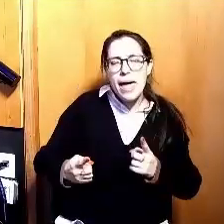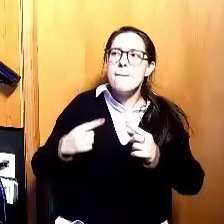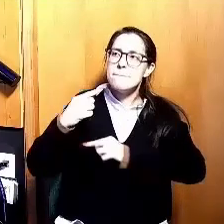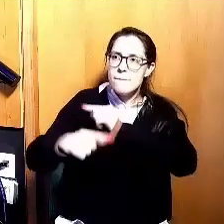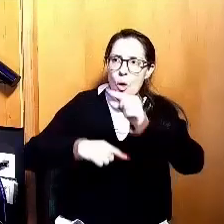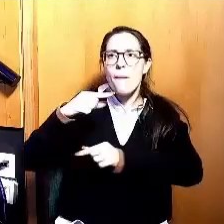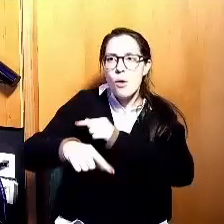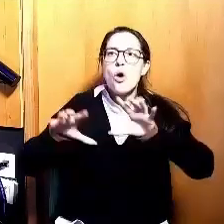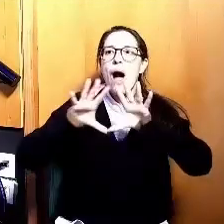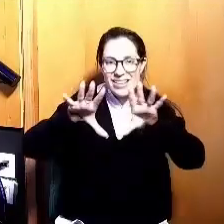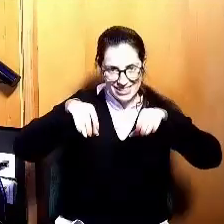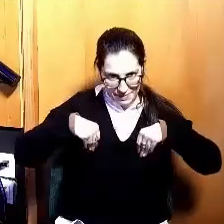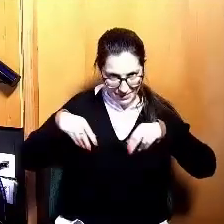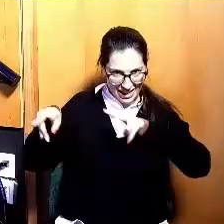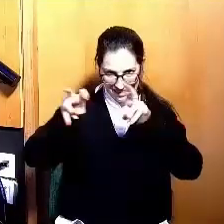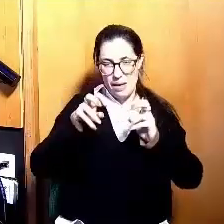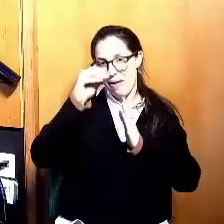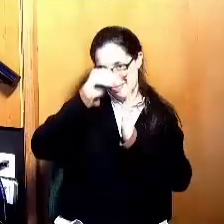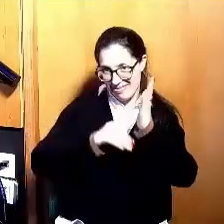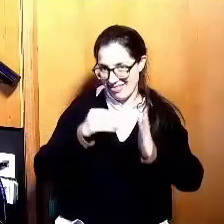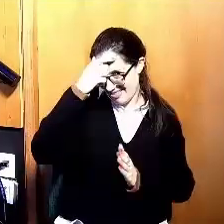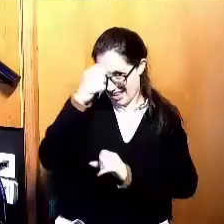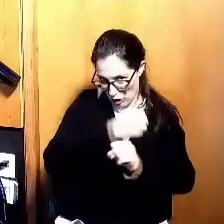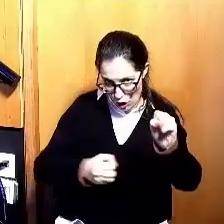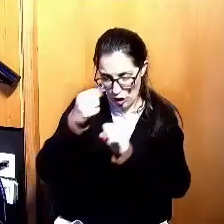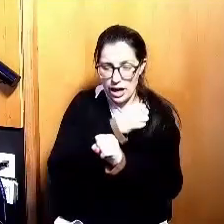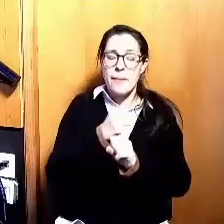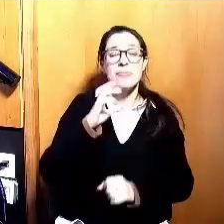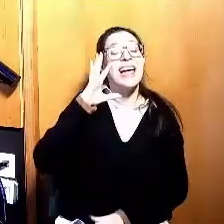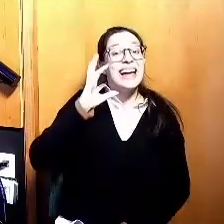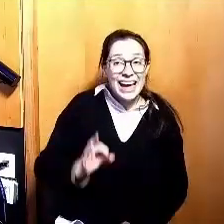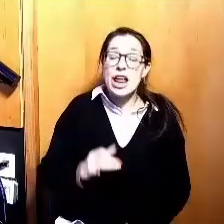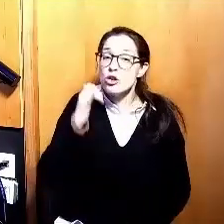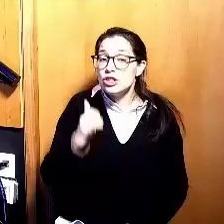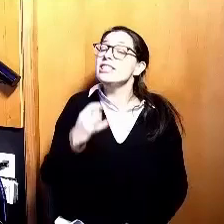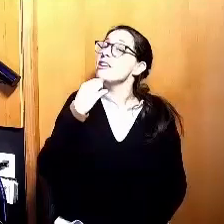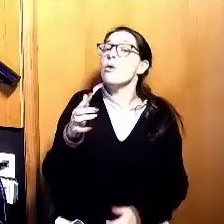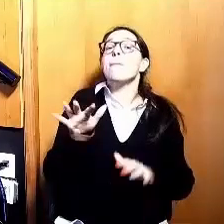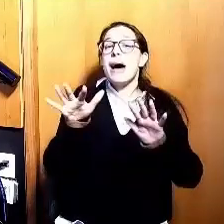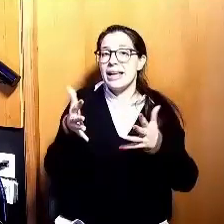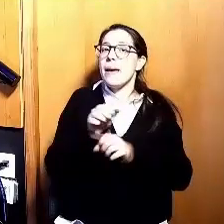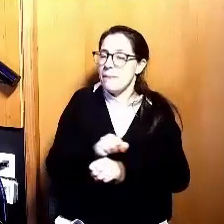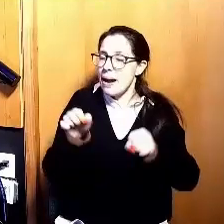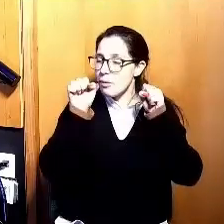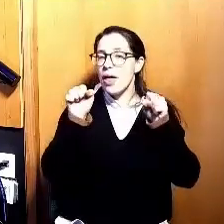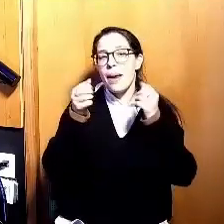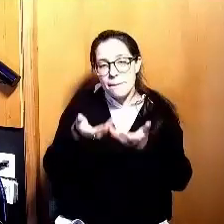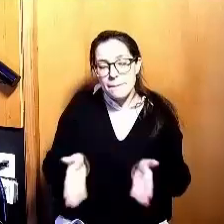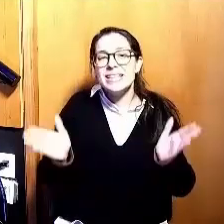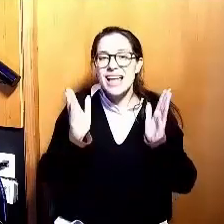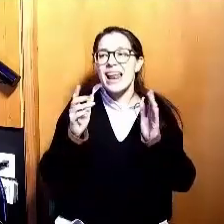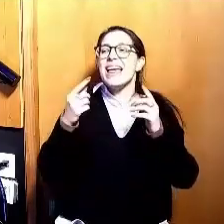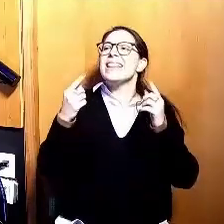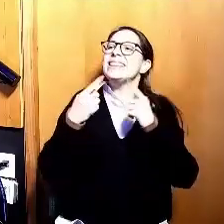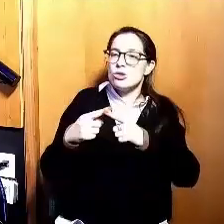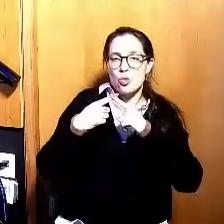datos abiertos. Creo que lo que se logró fue instalar la discusión de importancia de datos abiertos, que lo